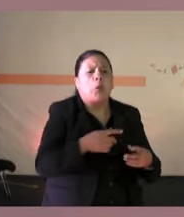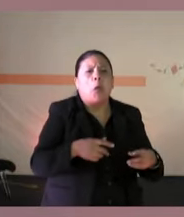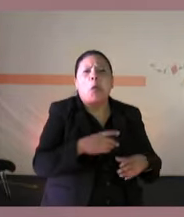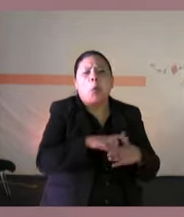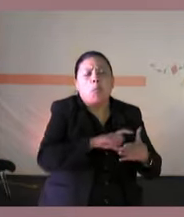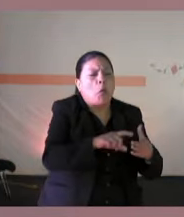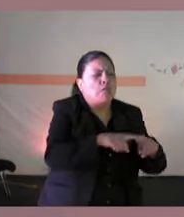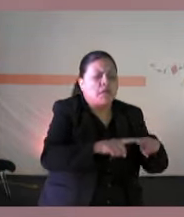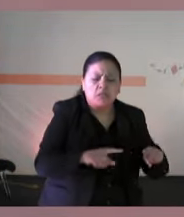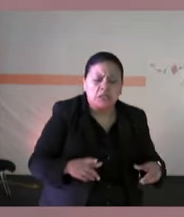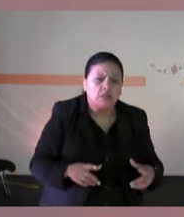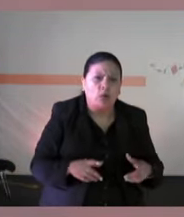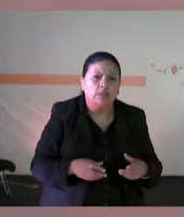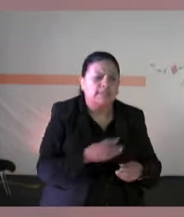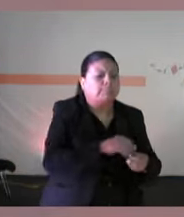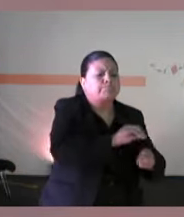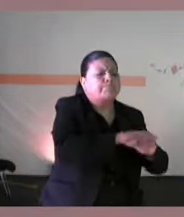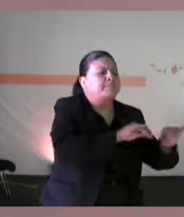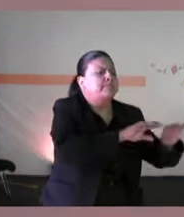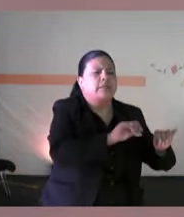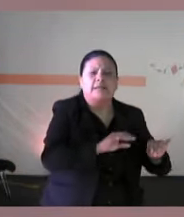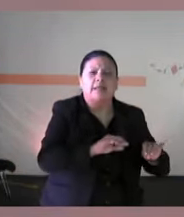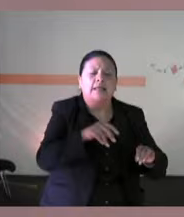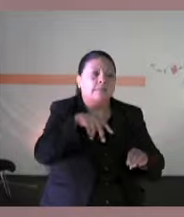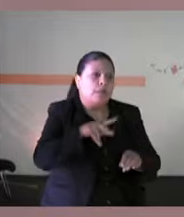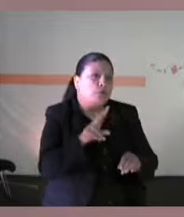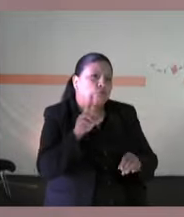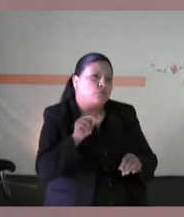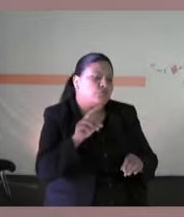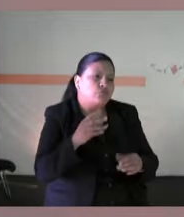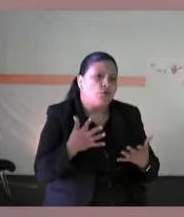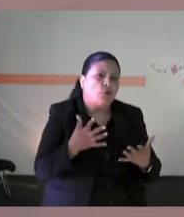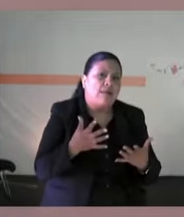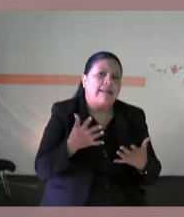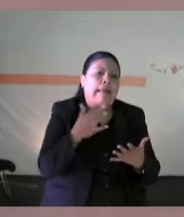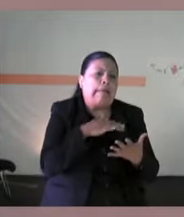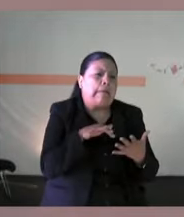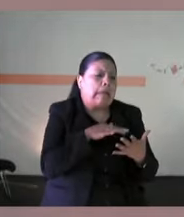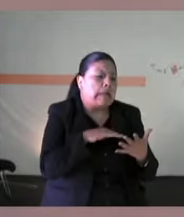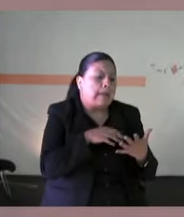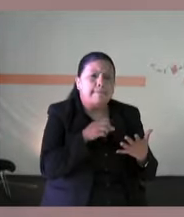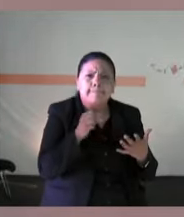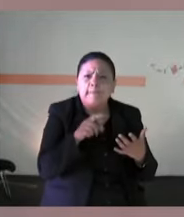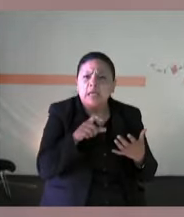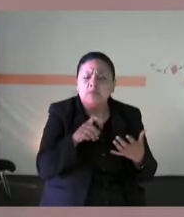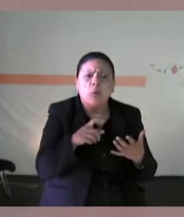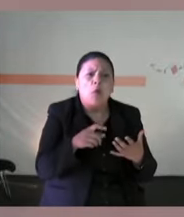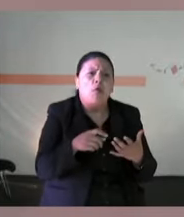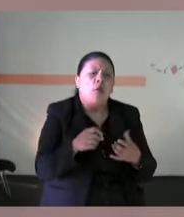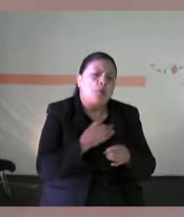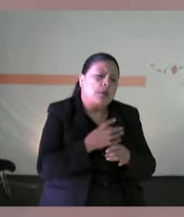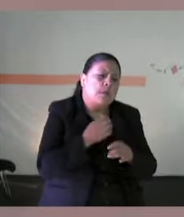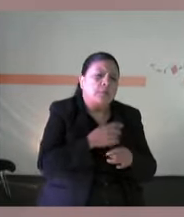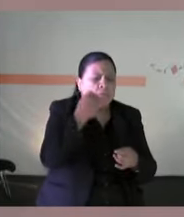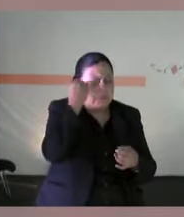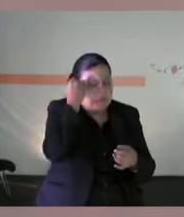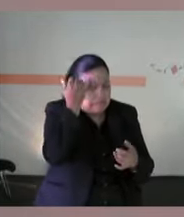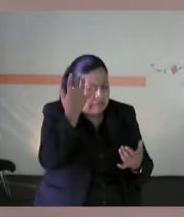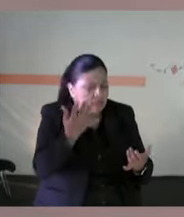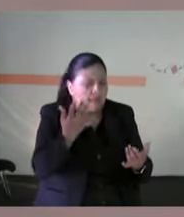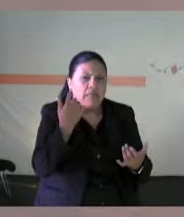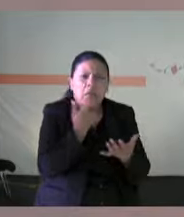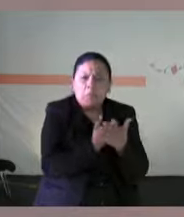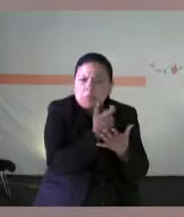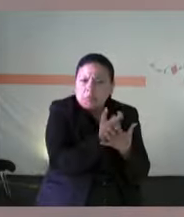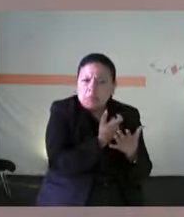parábola, pero yo no la leí tan capitalista como la estoy leyendo ahora mientras la digo, porque el otro invirtió y entonces